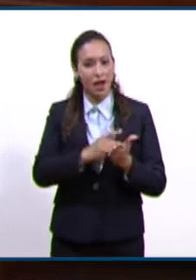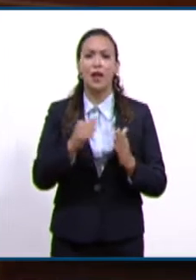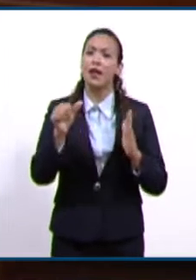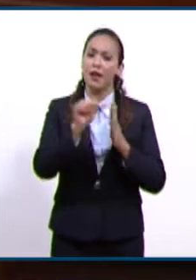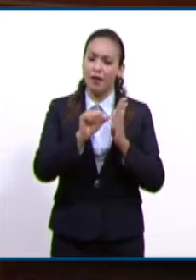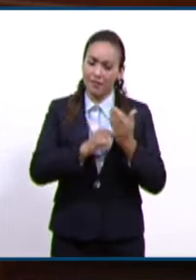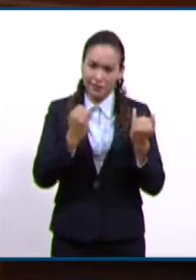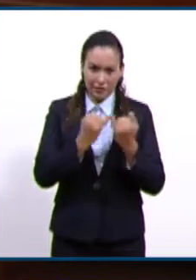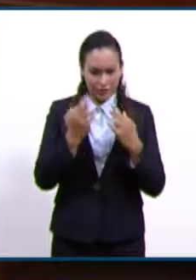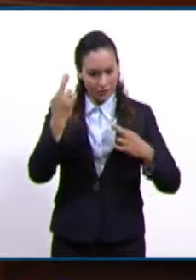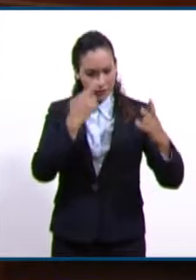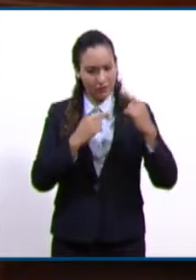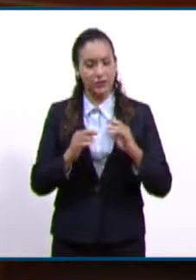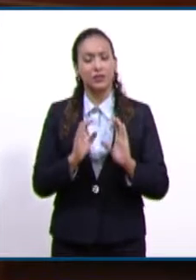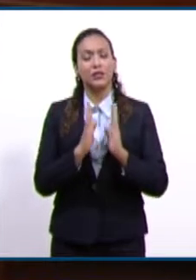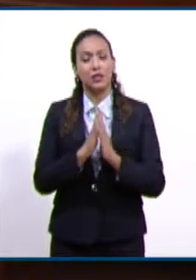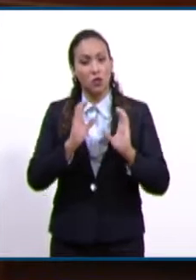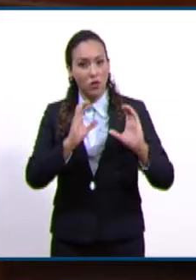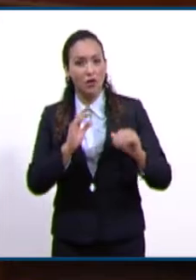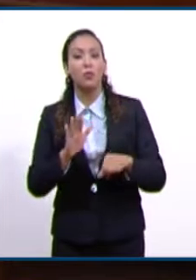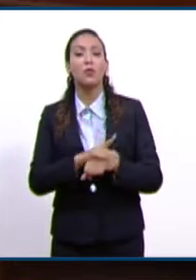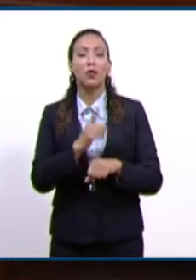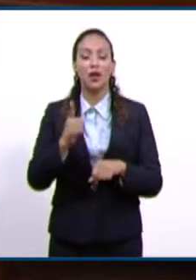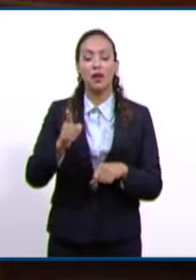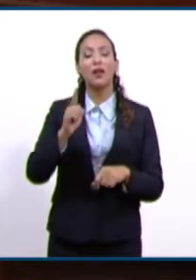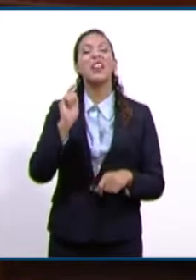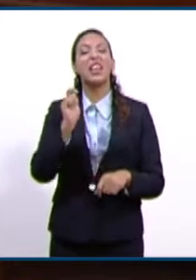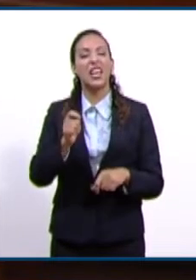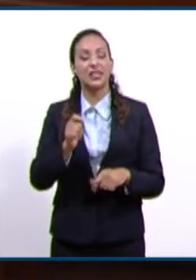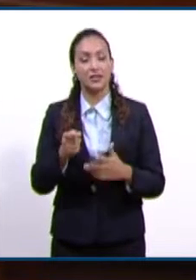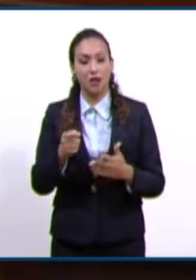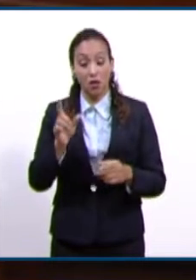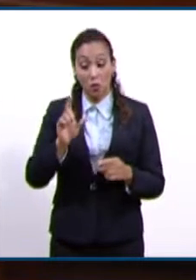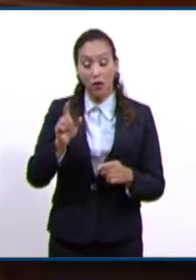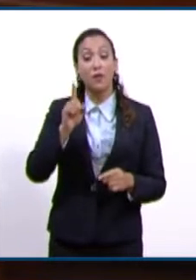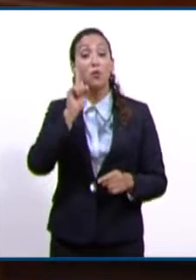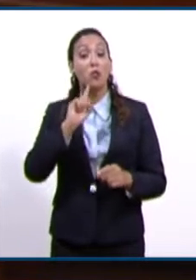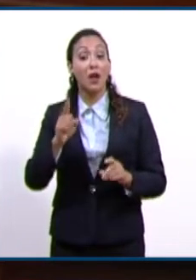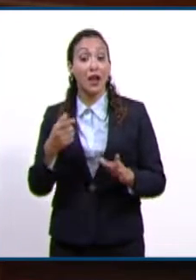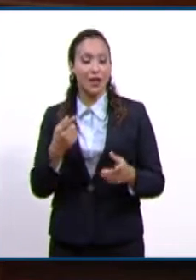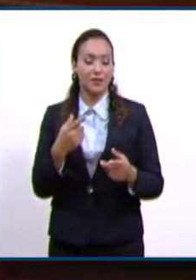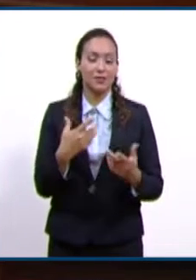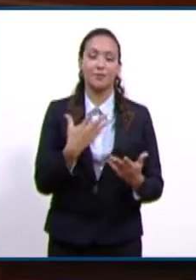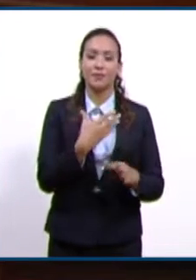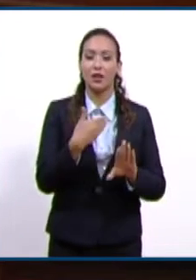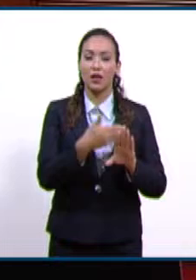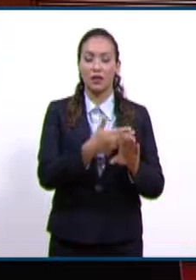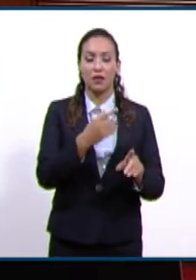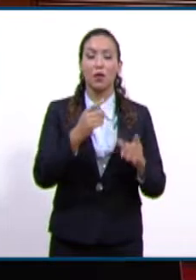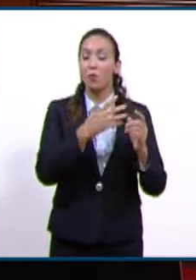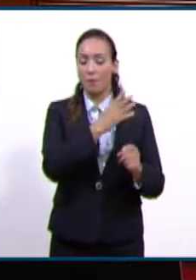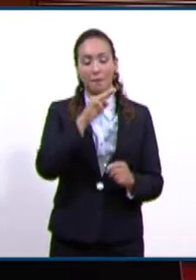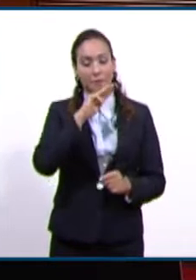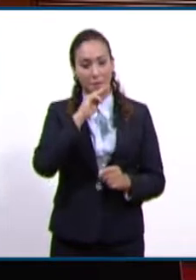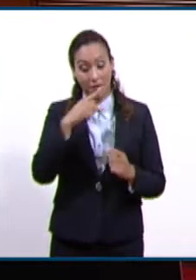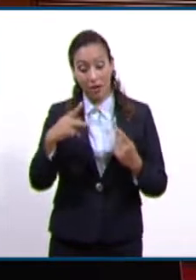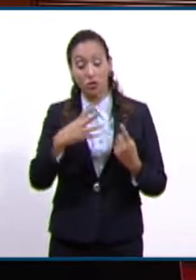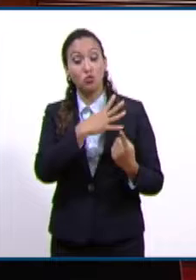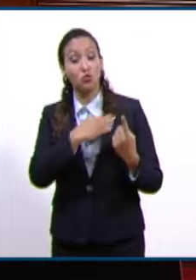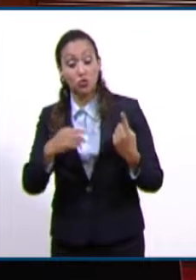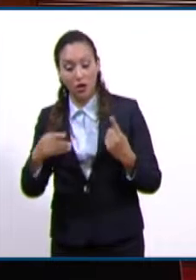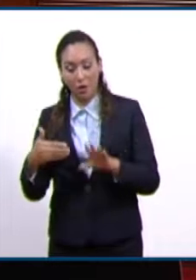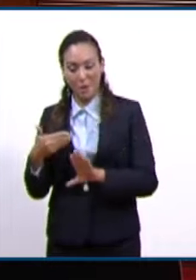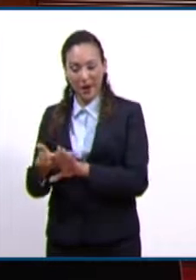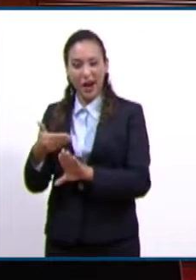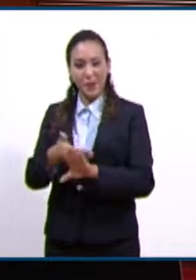relacionados. La norma define como violencia vicaria a las acciones de violencia ejercidas contra hijas e hijos de la mujer con el objeto de